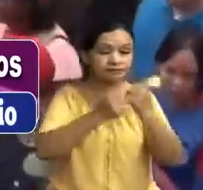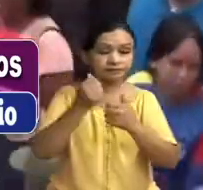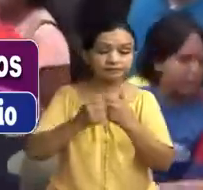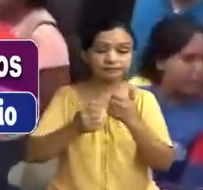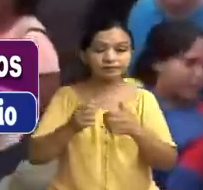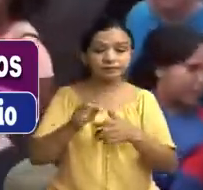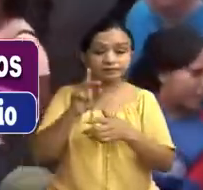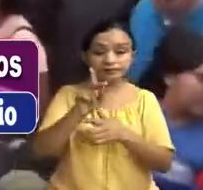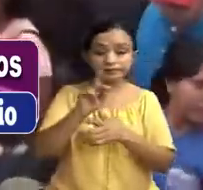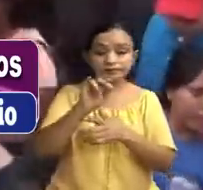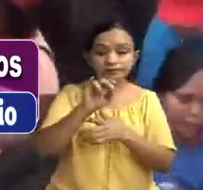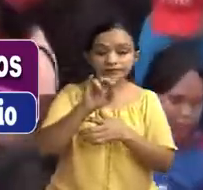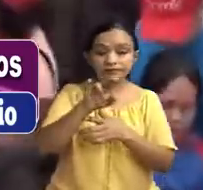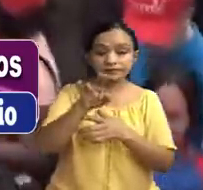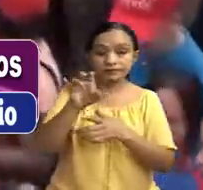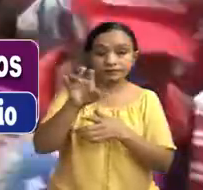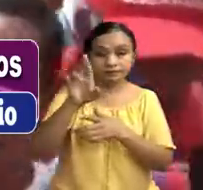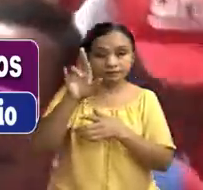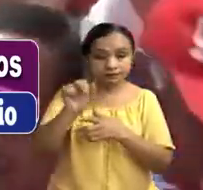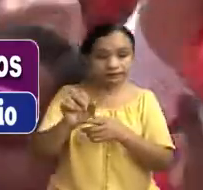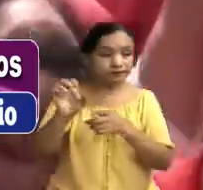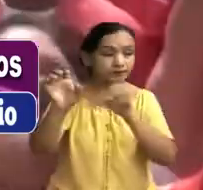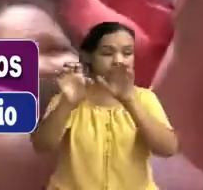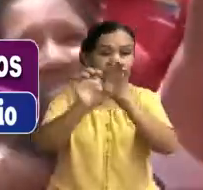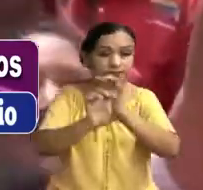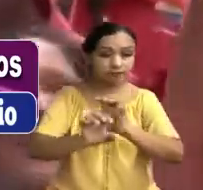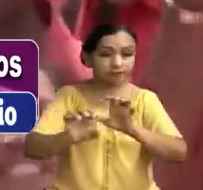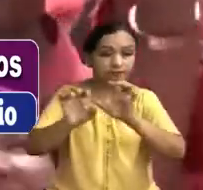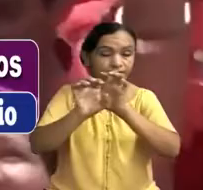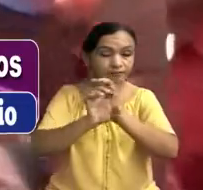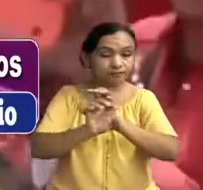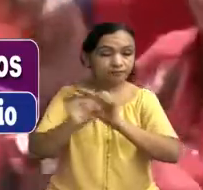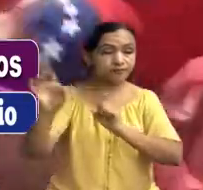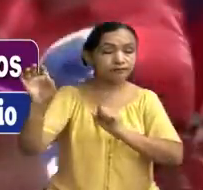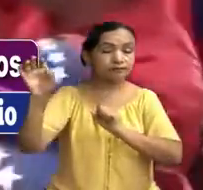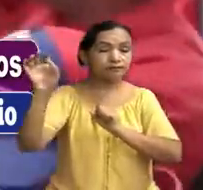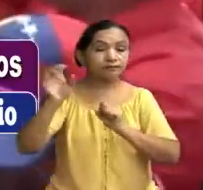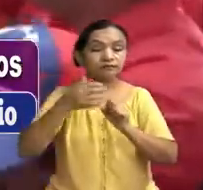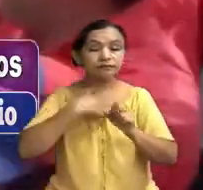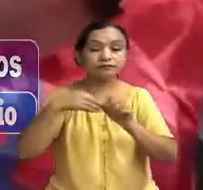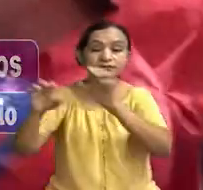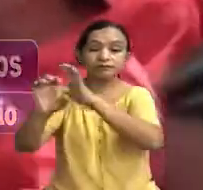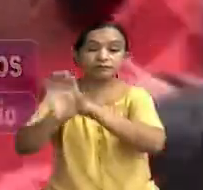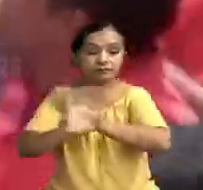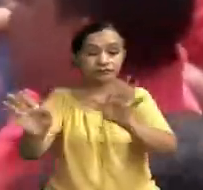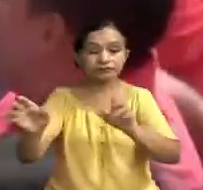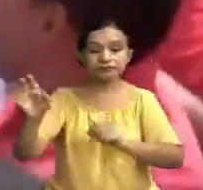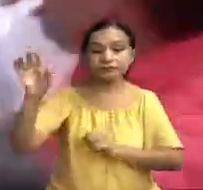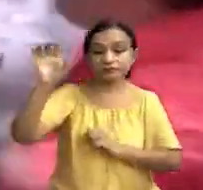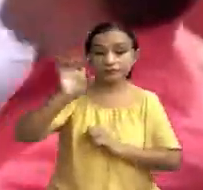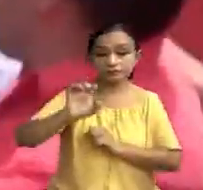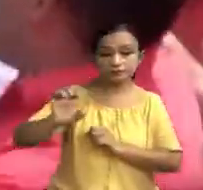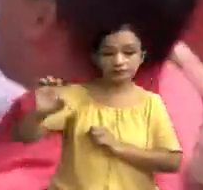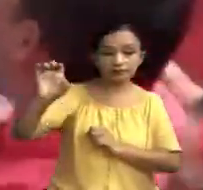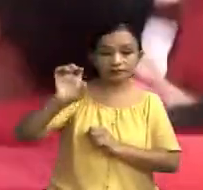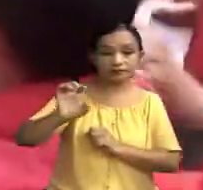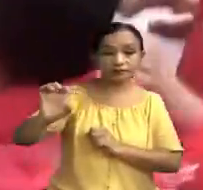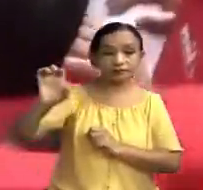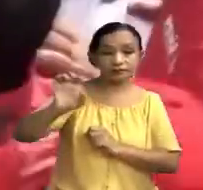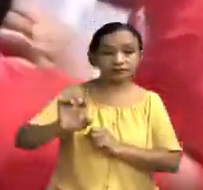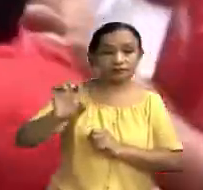Piñera. Está la resistencia en Ecuador contra la política fondomonetarista de Lenín